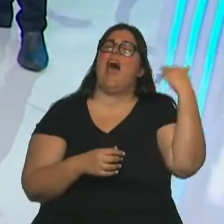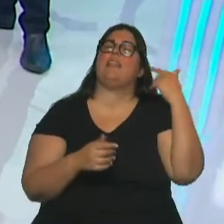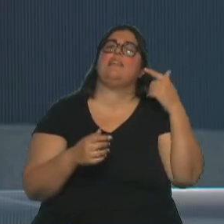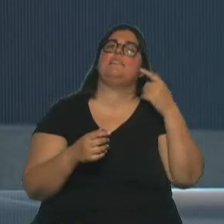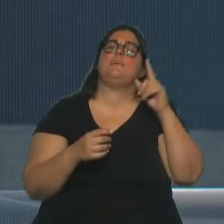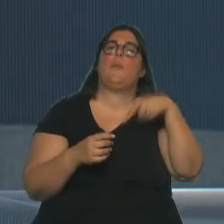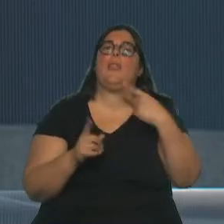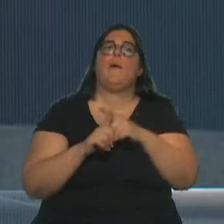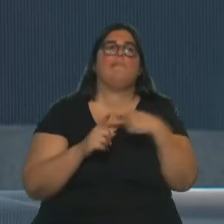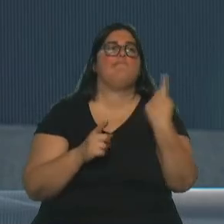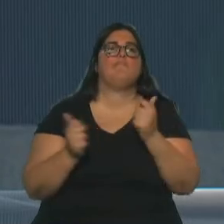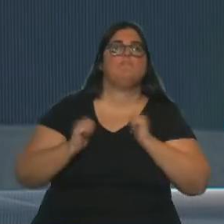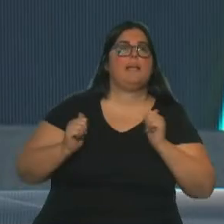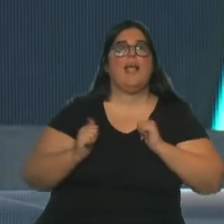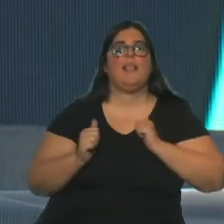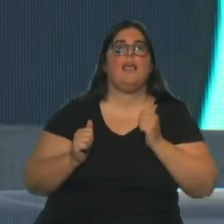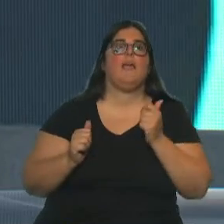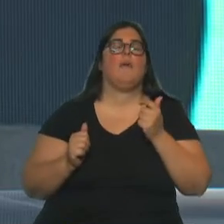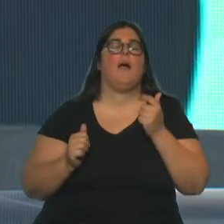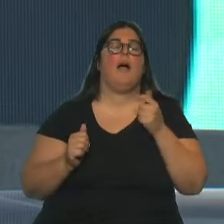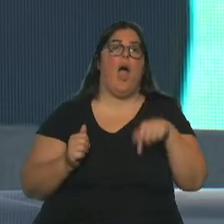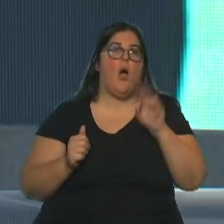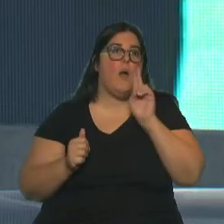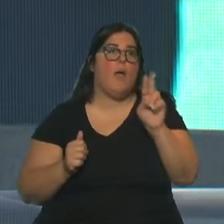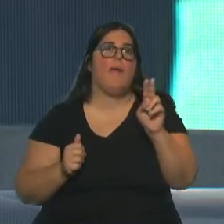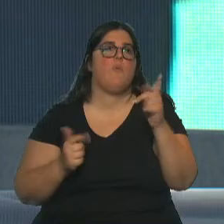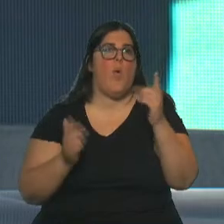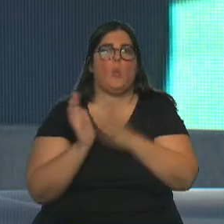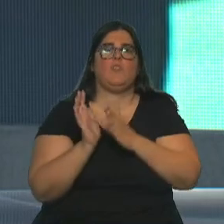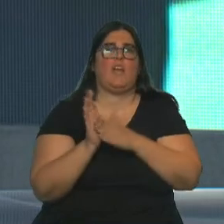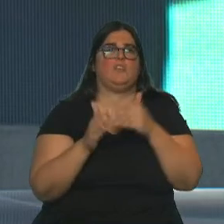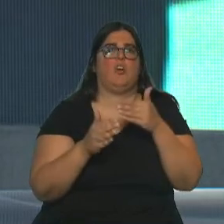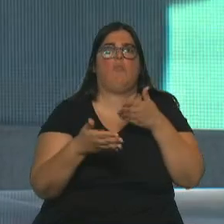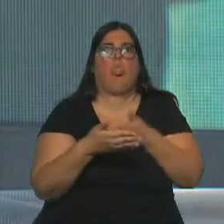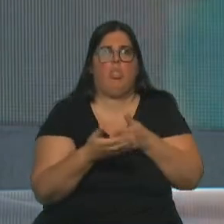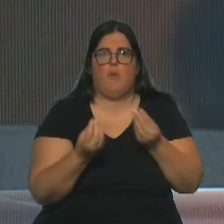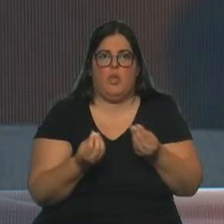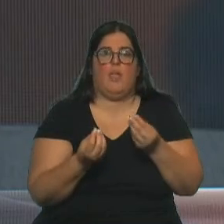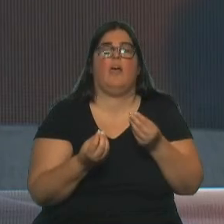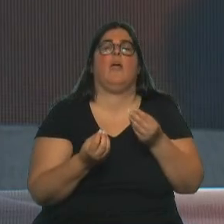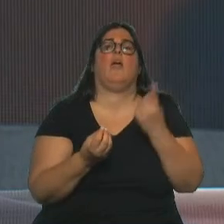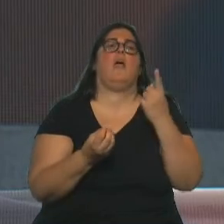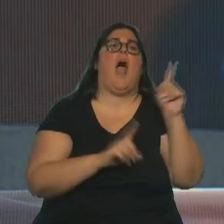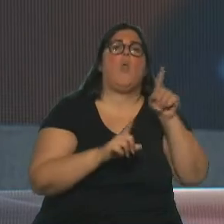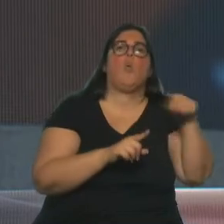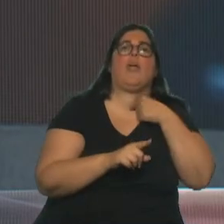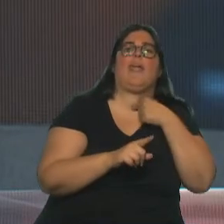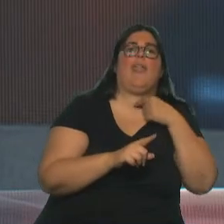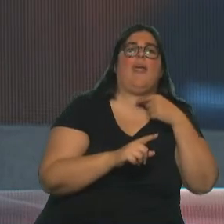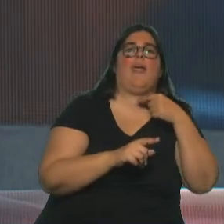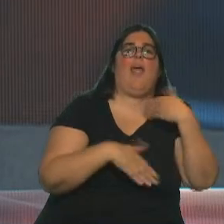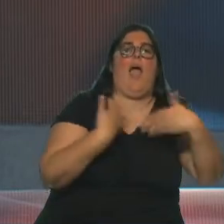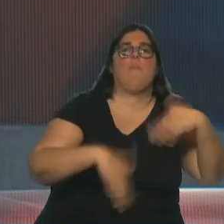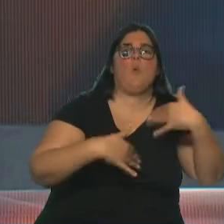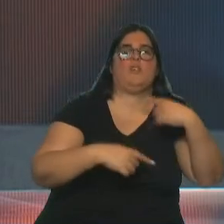forma podríamos ver ahora como injustificada, digamos, ¿no? El apuro, por un lado, por el cambio de autoridades en el